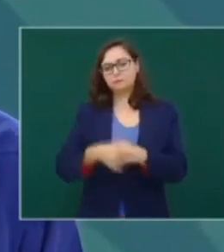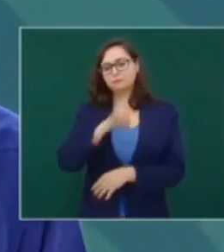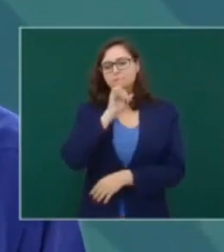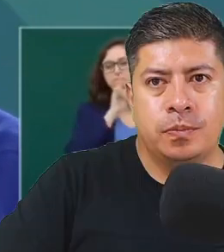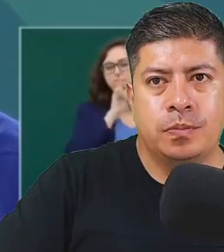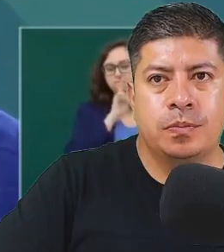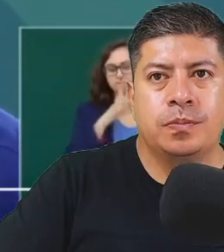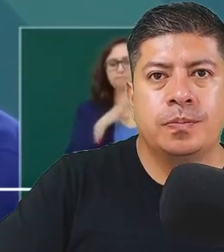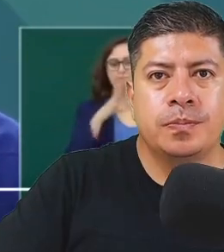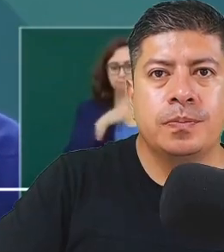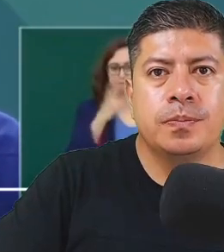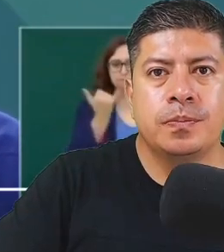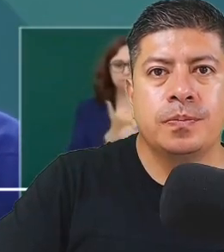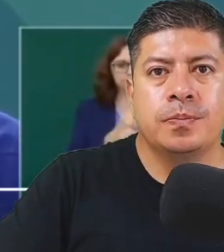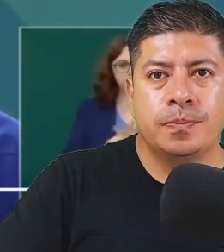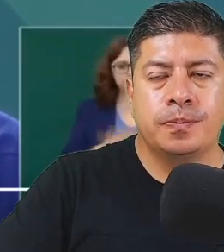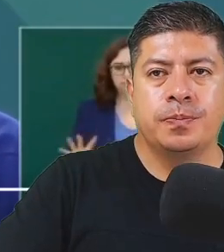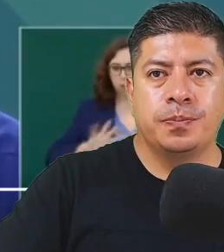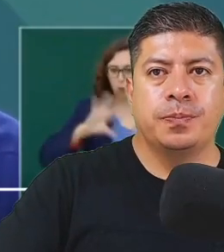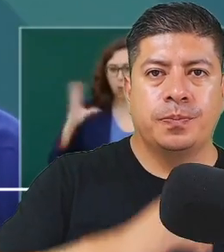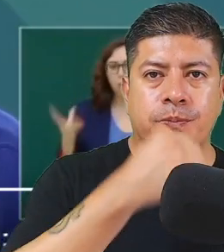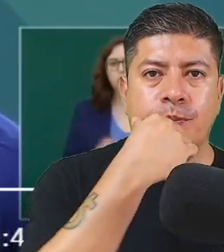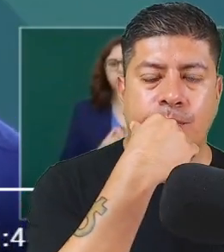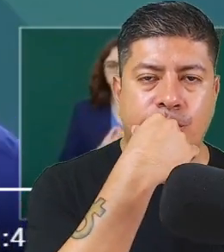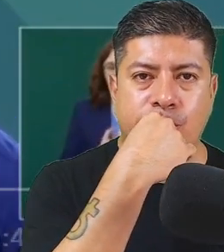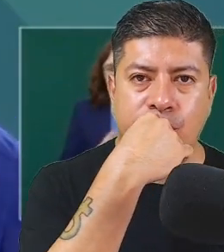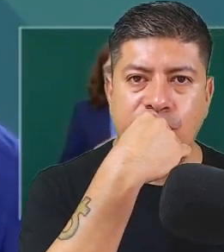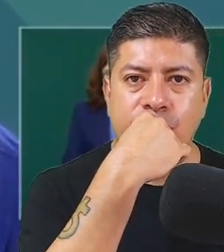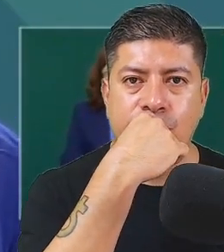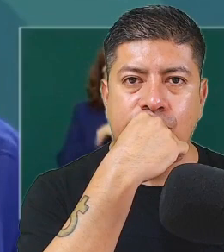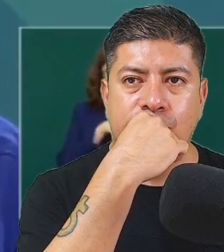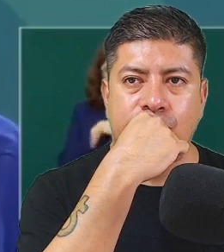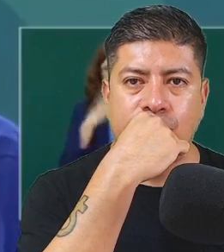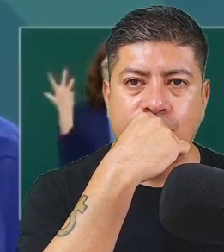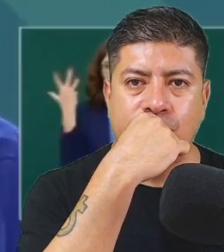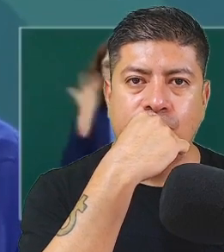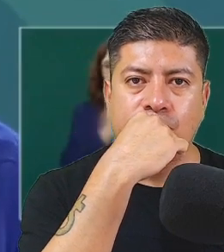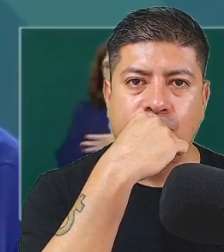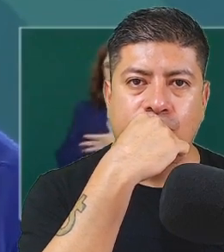tengo la información suficiente de cómo